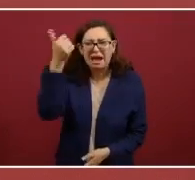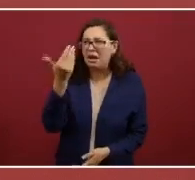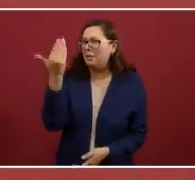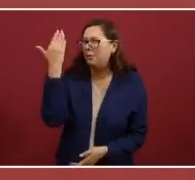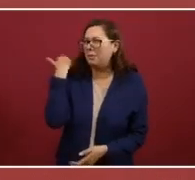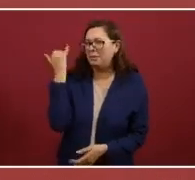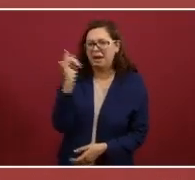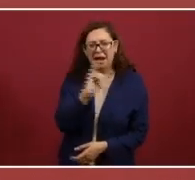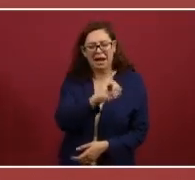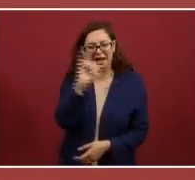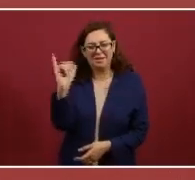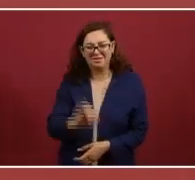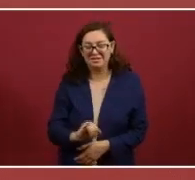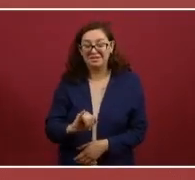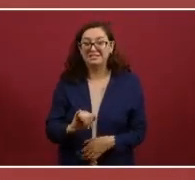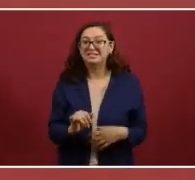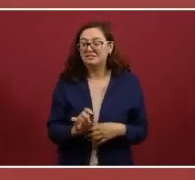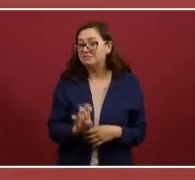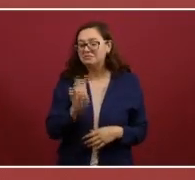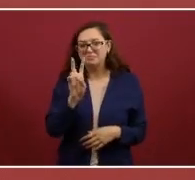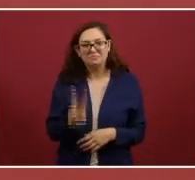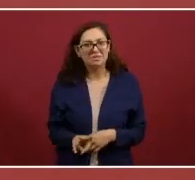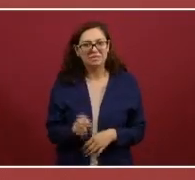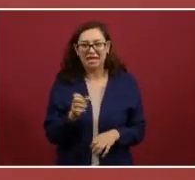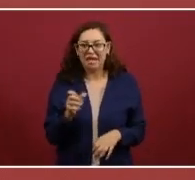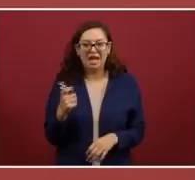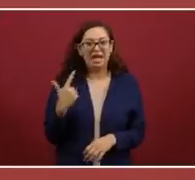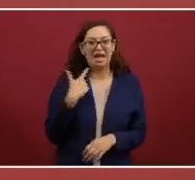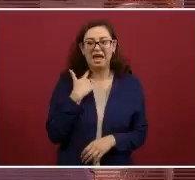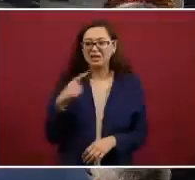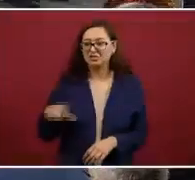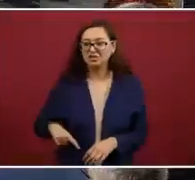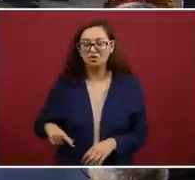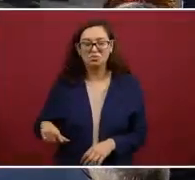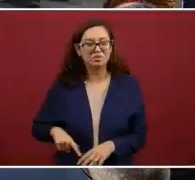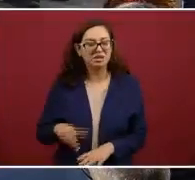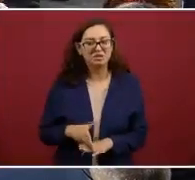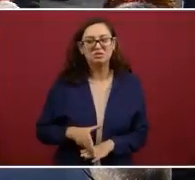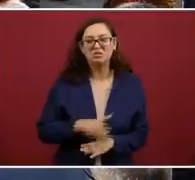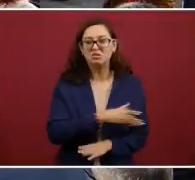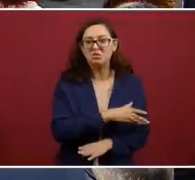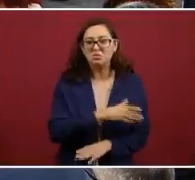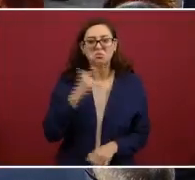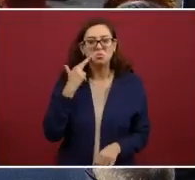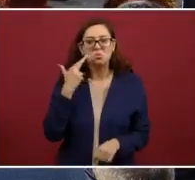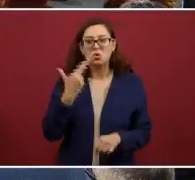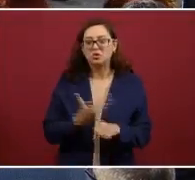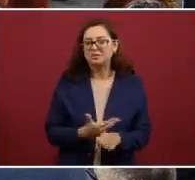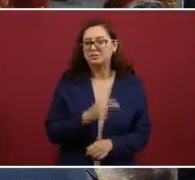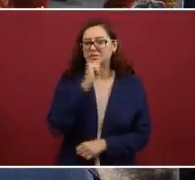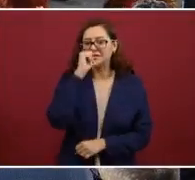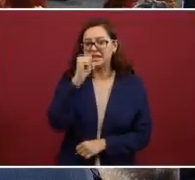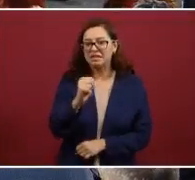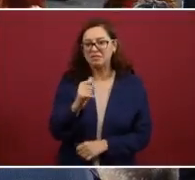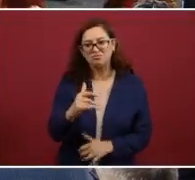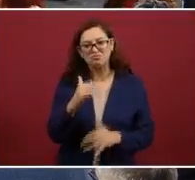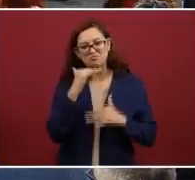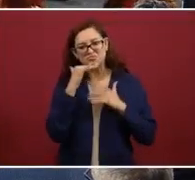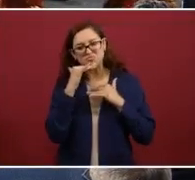Fueron realmente muy responsables y corruptos los gobiernos